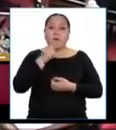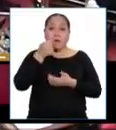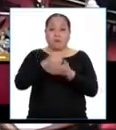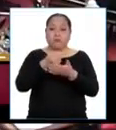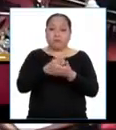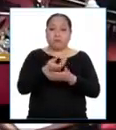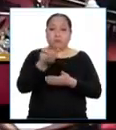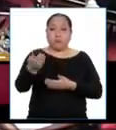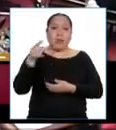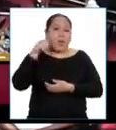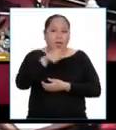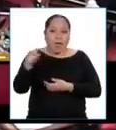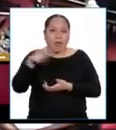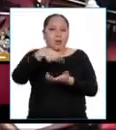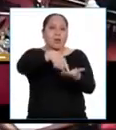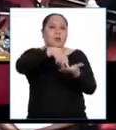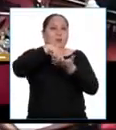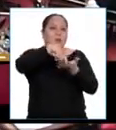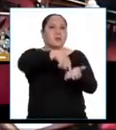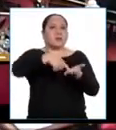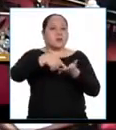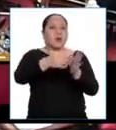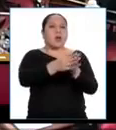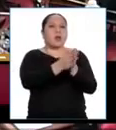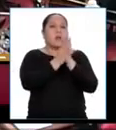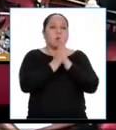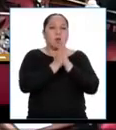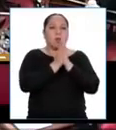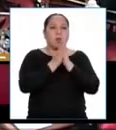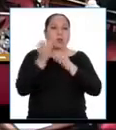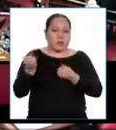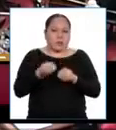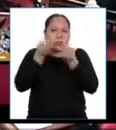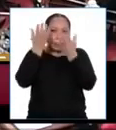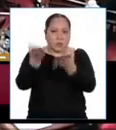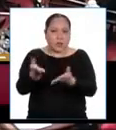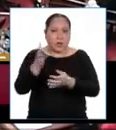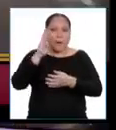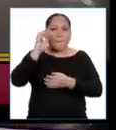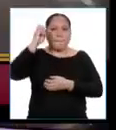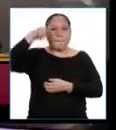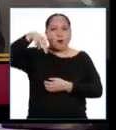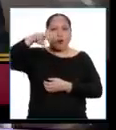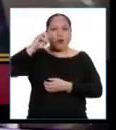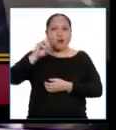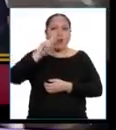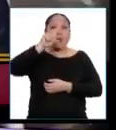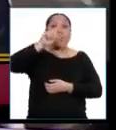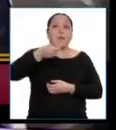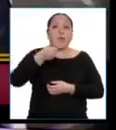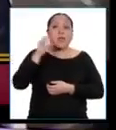Ellos están exigiendo y están pidiendo que se les otorgue un bono de 1.000 soles,